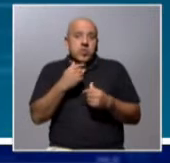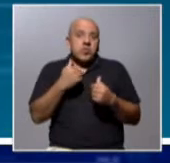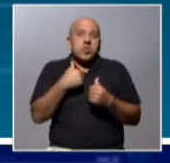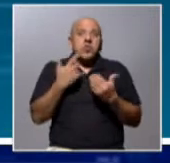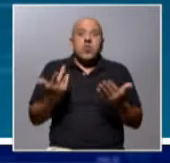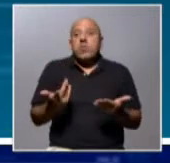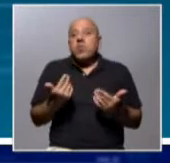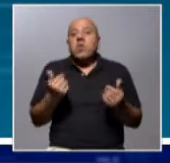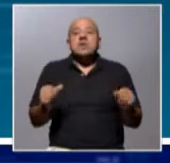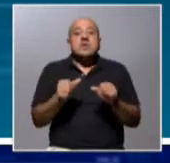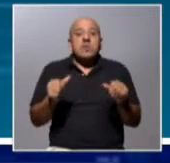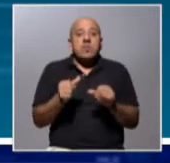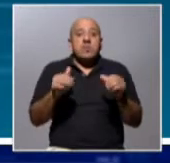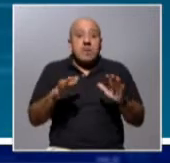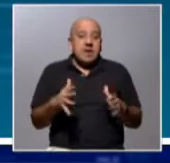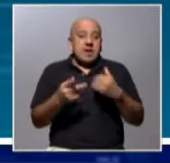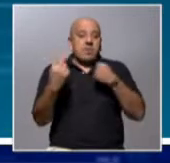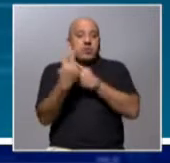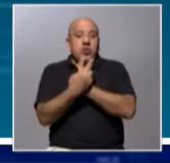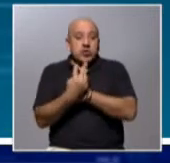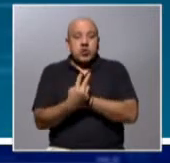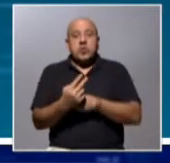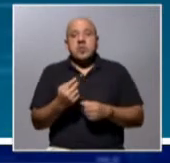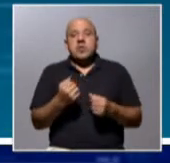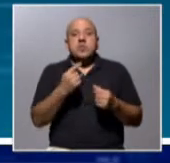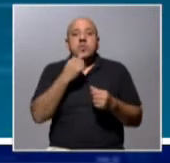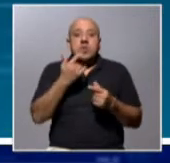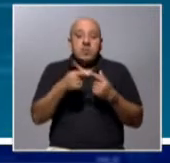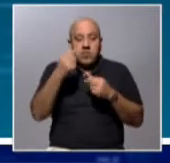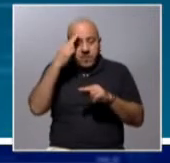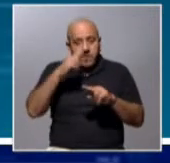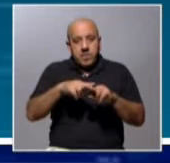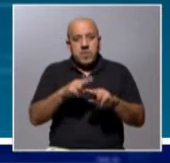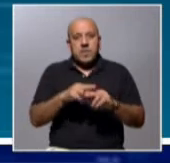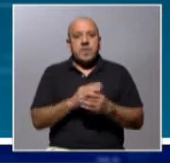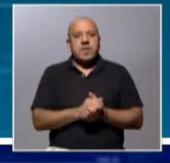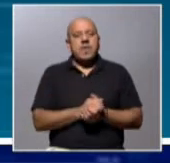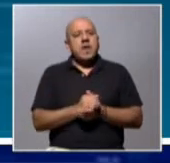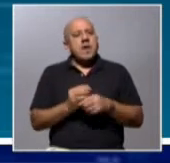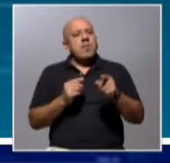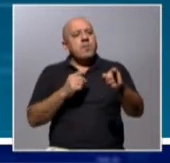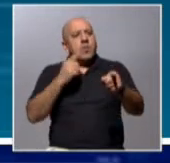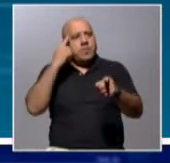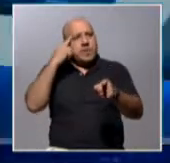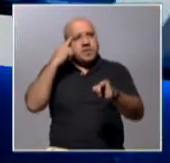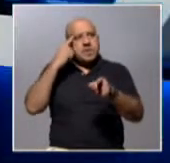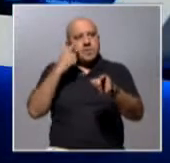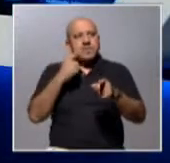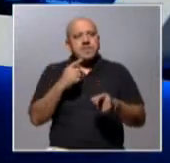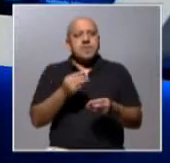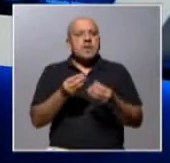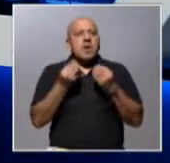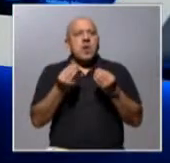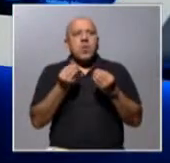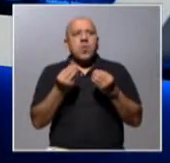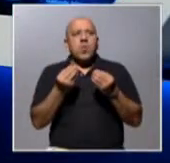cómo lo va a tomar parado, digamos, cuando, en el momento que si nos llegamos a enfermar. ¿Y cuáles pensás que son las personas que son